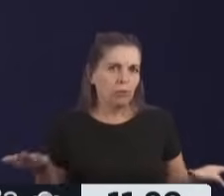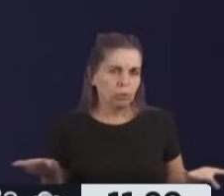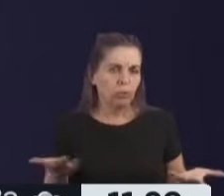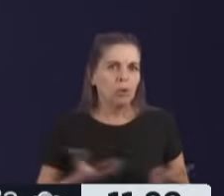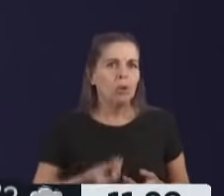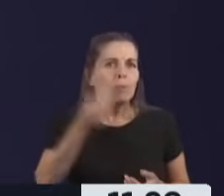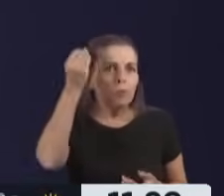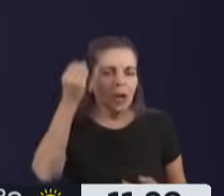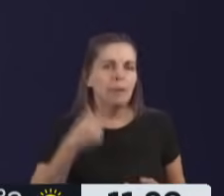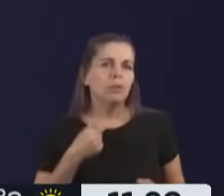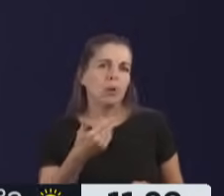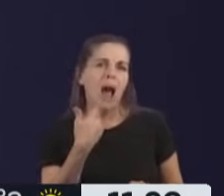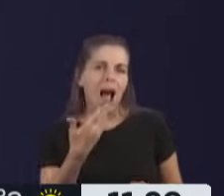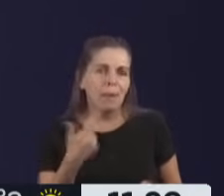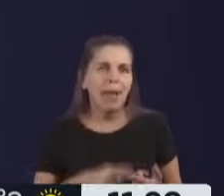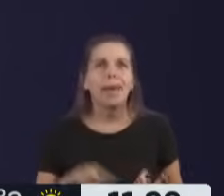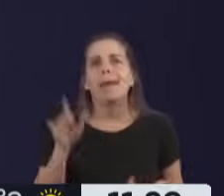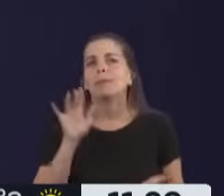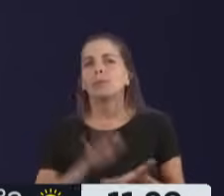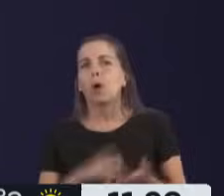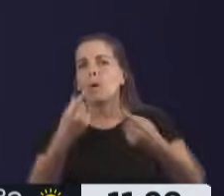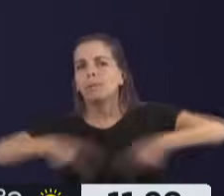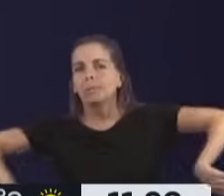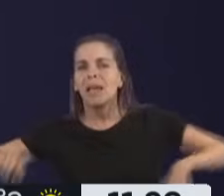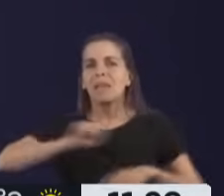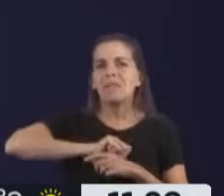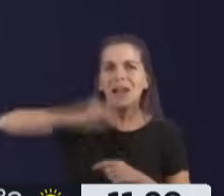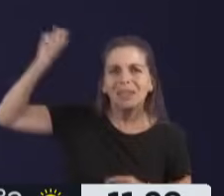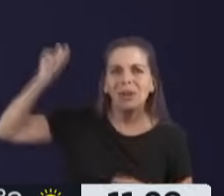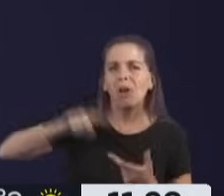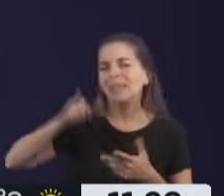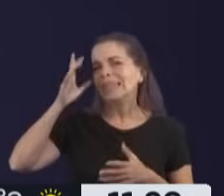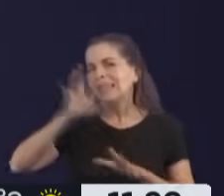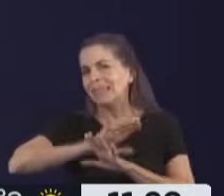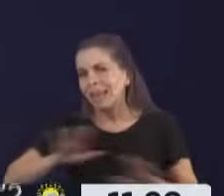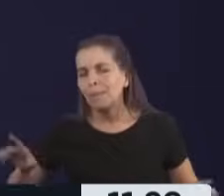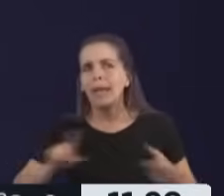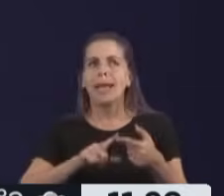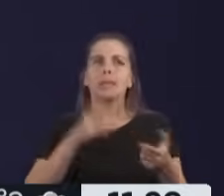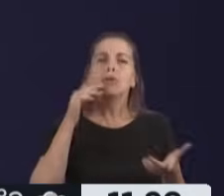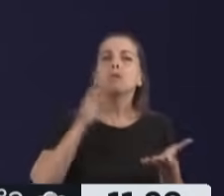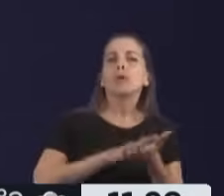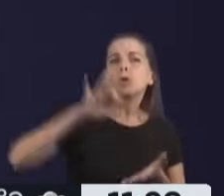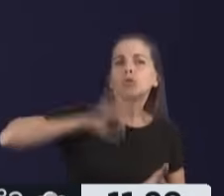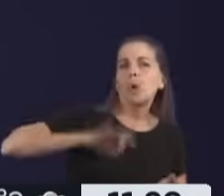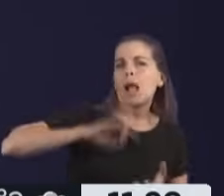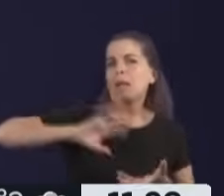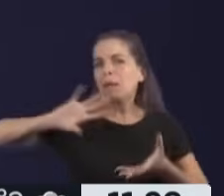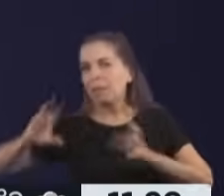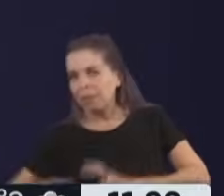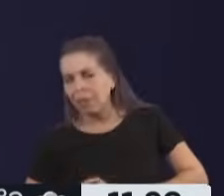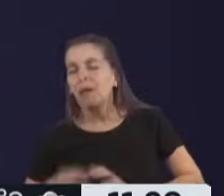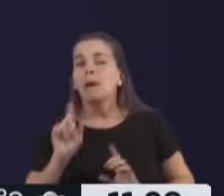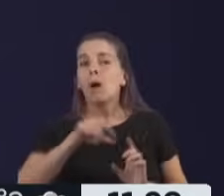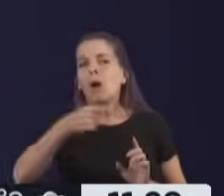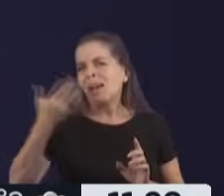veces yo he hablado de los horripilantes números de inflación, he hablado de la pérdida de poder adquisitivo, he hablado el otro día con